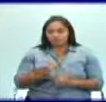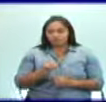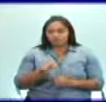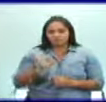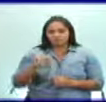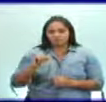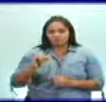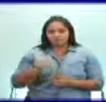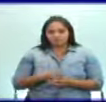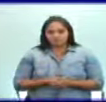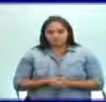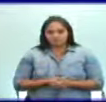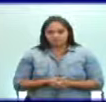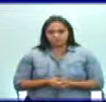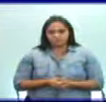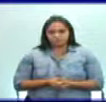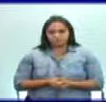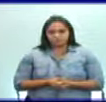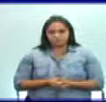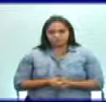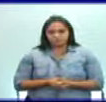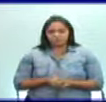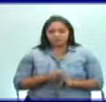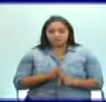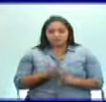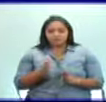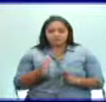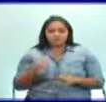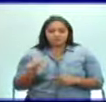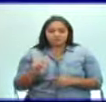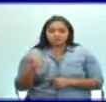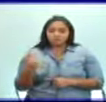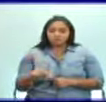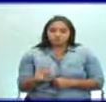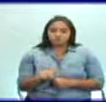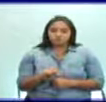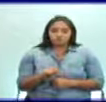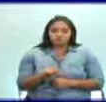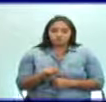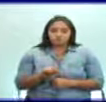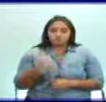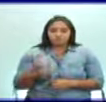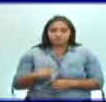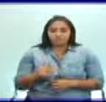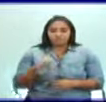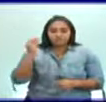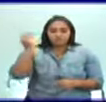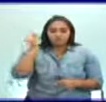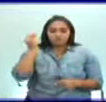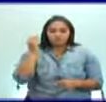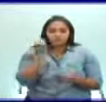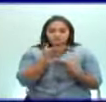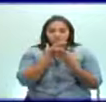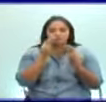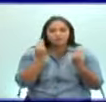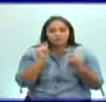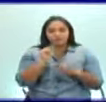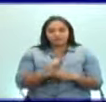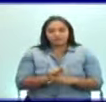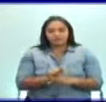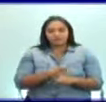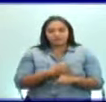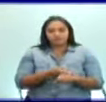del olvido. Miren, a medida que no se ejercita ni se practica el conocimiento, cómo va olvidándose al pasar del tiempo.